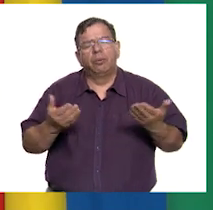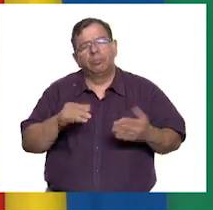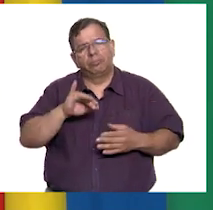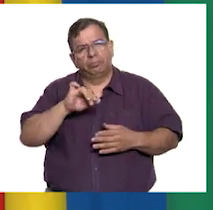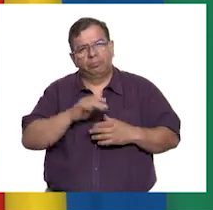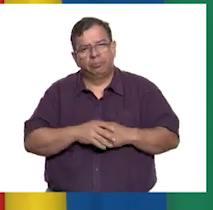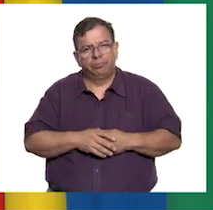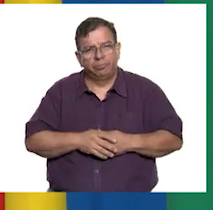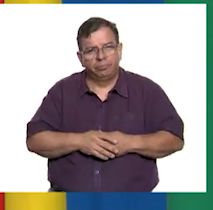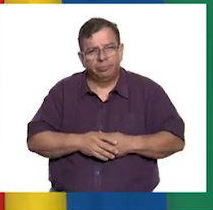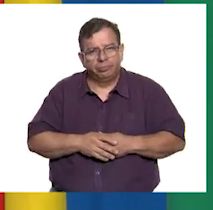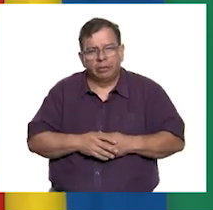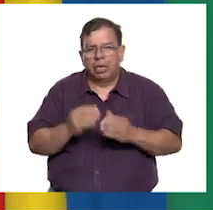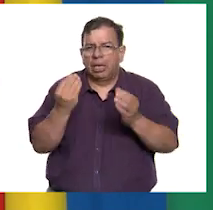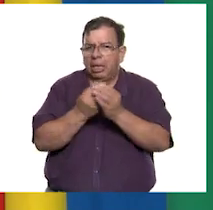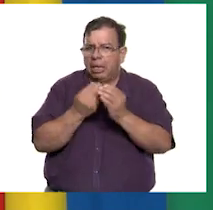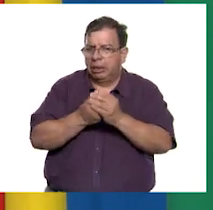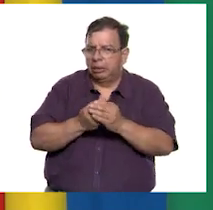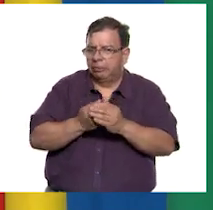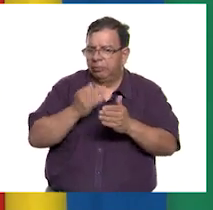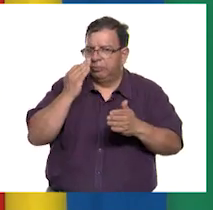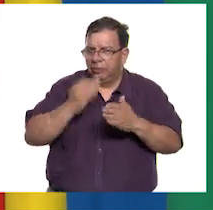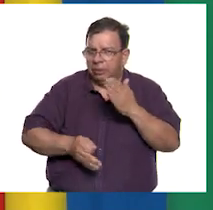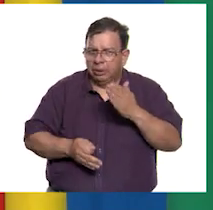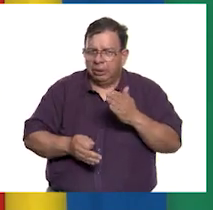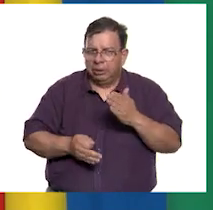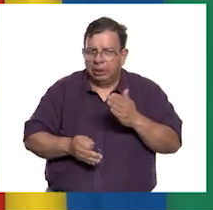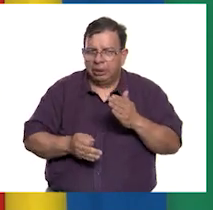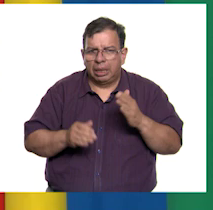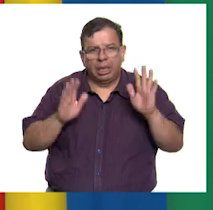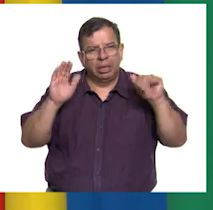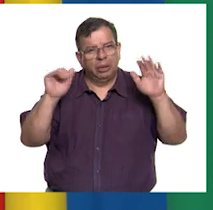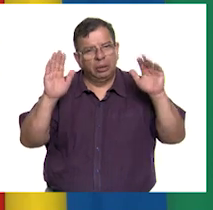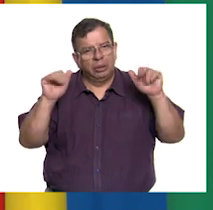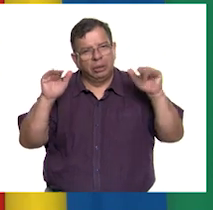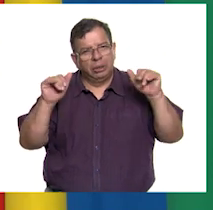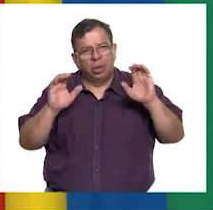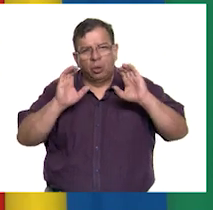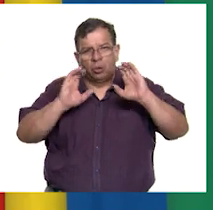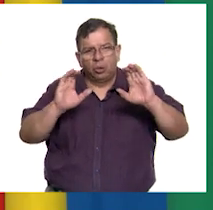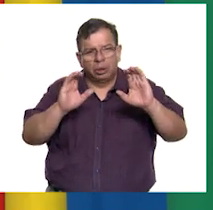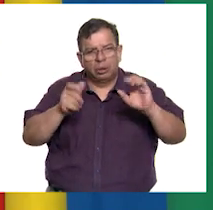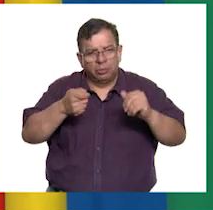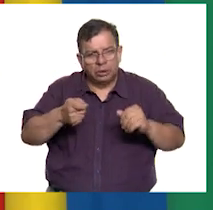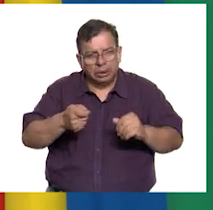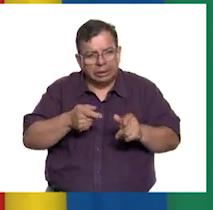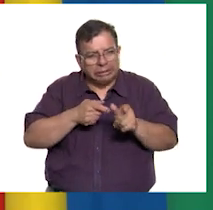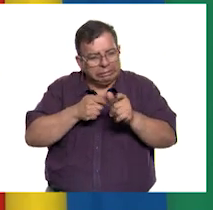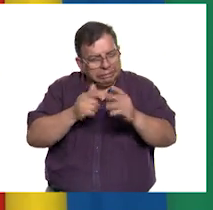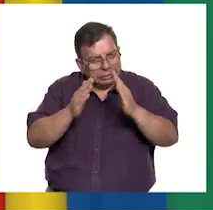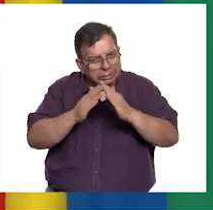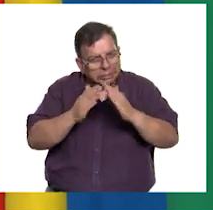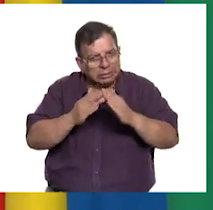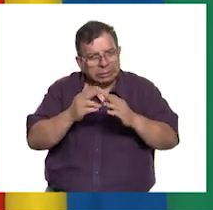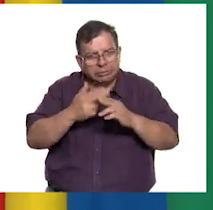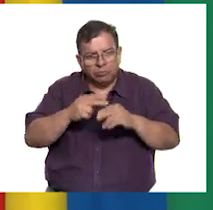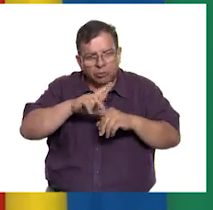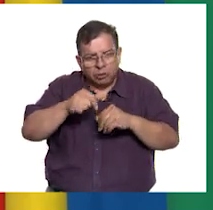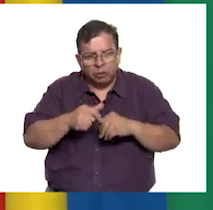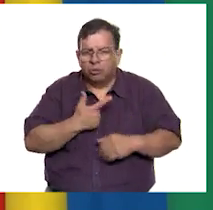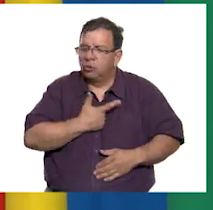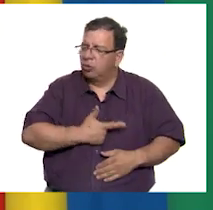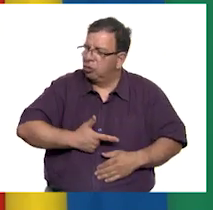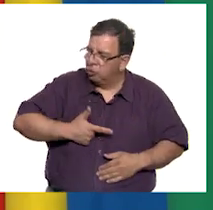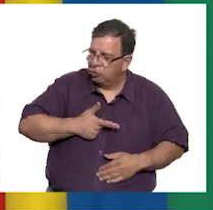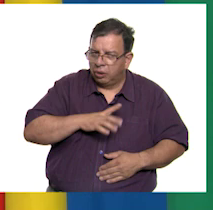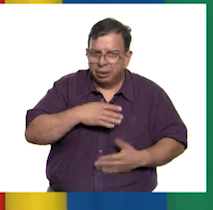sí, ya llegamos al final de la clase. Ya es momento de despedirnos. Cuídense mucho, sigan en casa. Hasta la próxima. Nos dio mucho